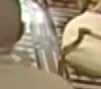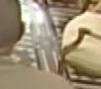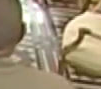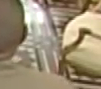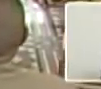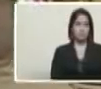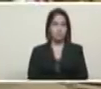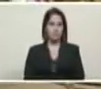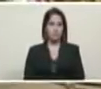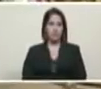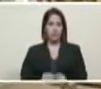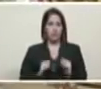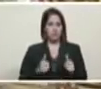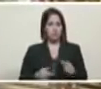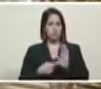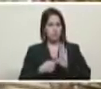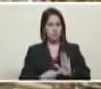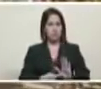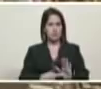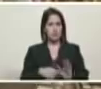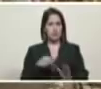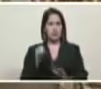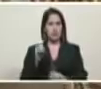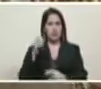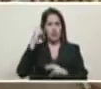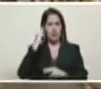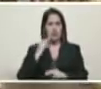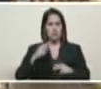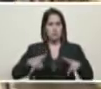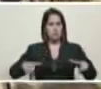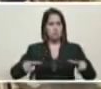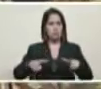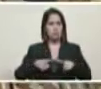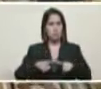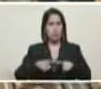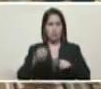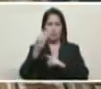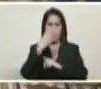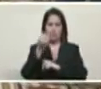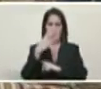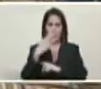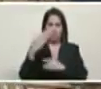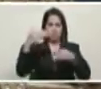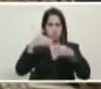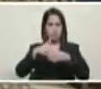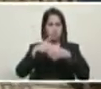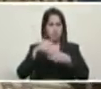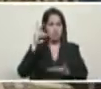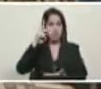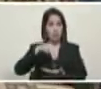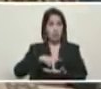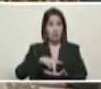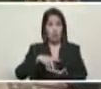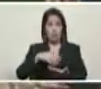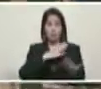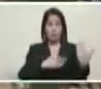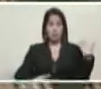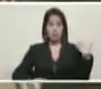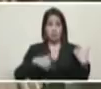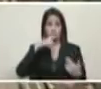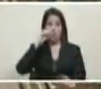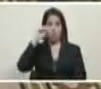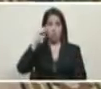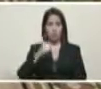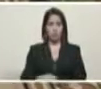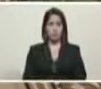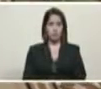Presente en el Salón Simón Bolívar del Palacio de Miraflores, el ciudadano Nicolás Maduro Moros,